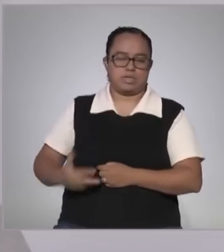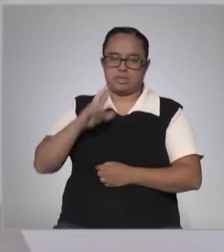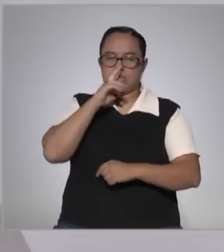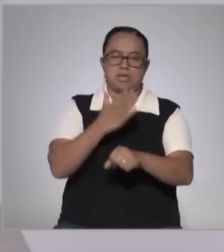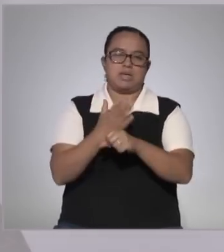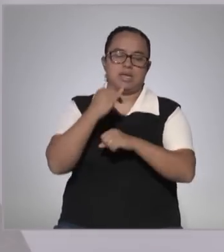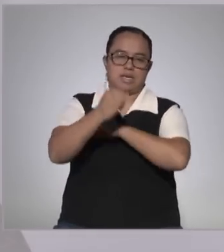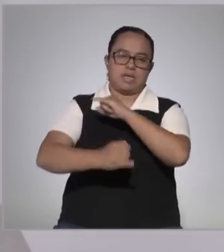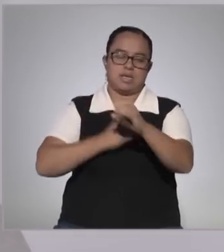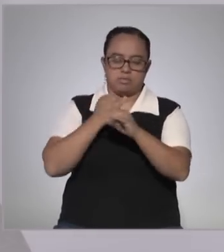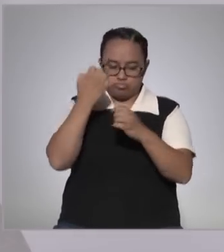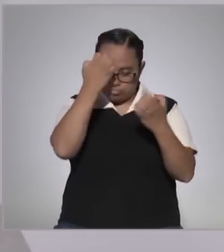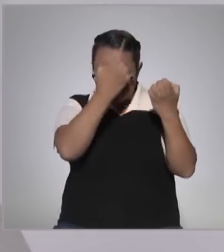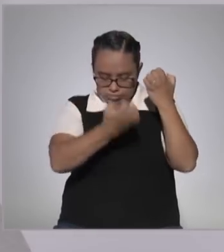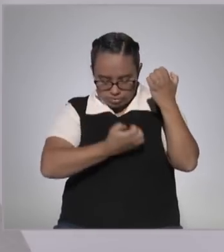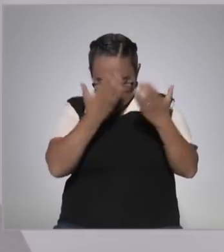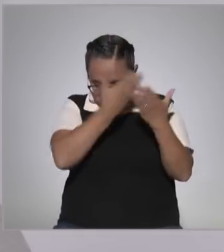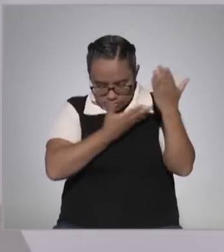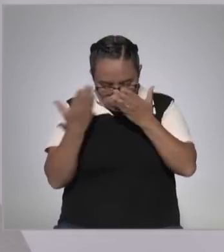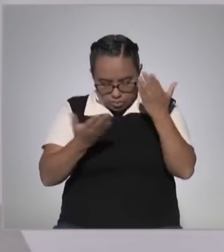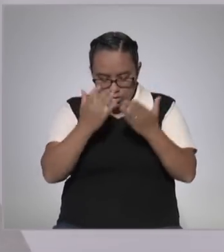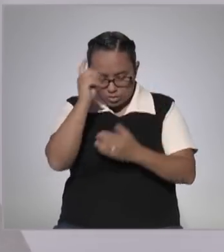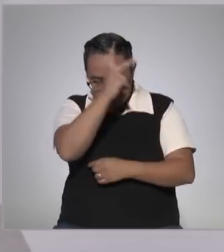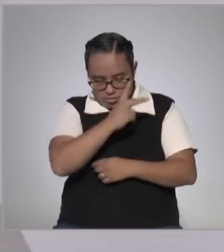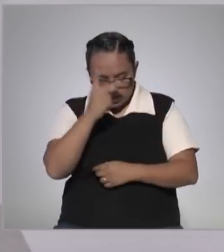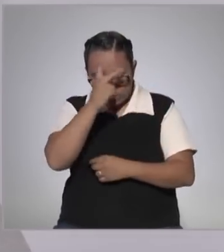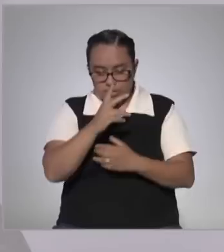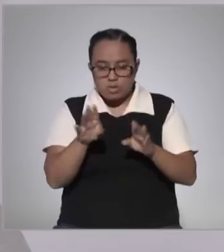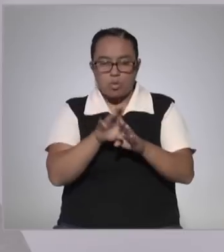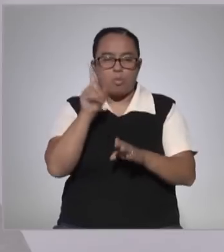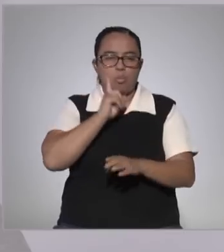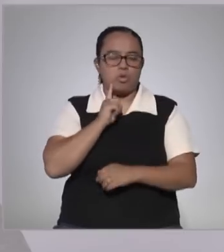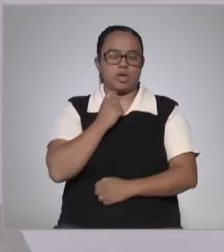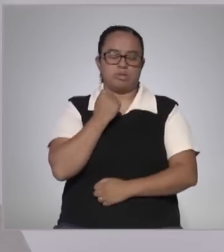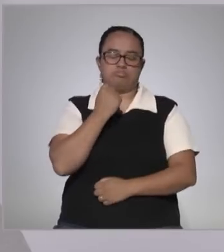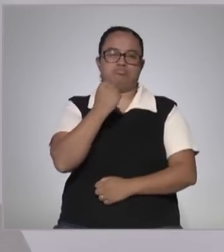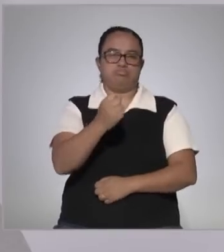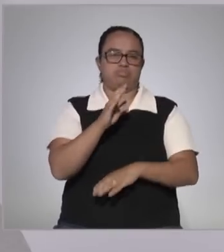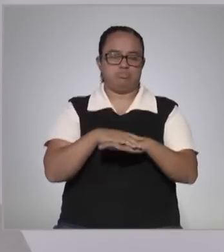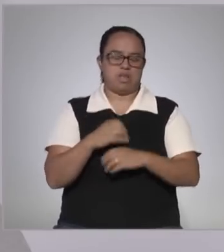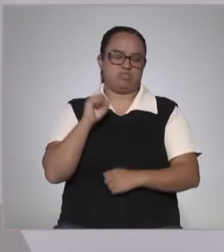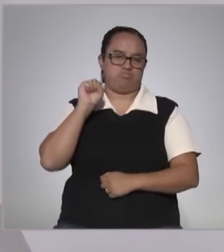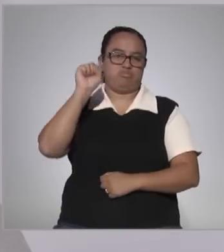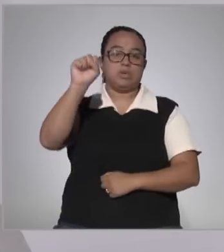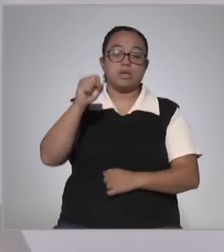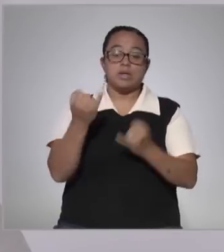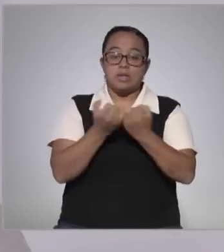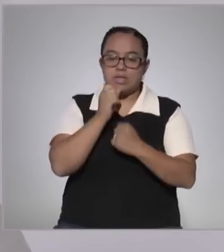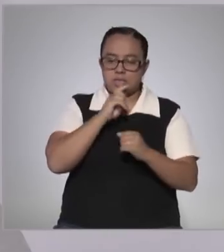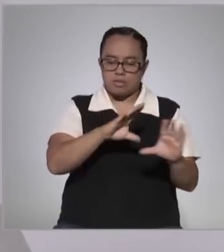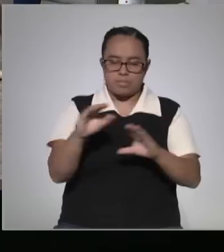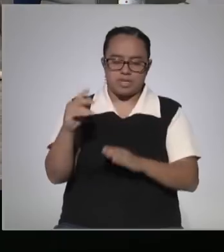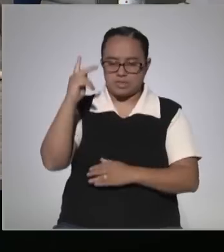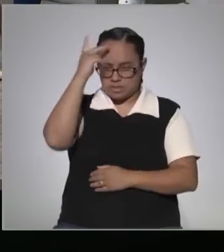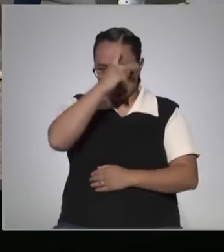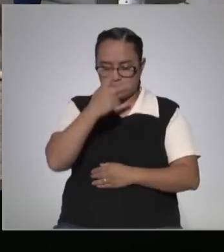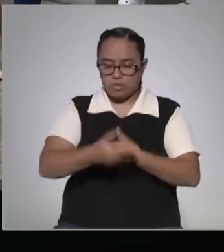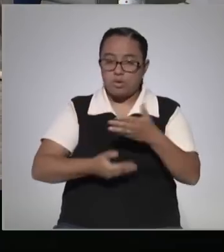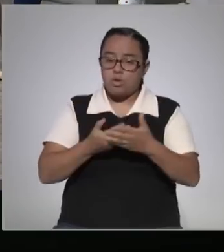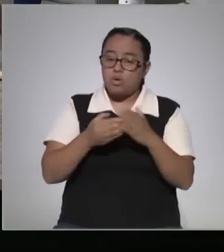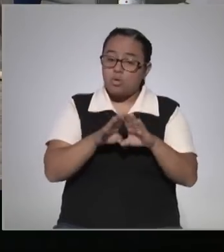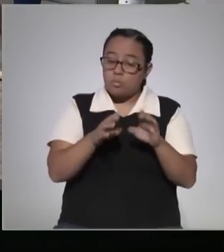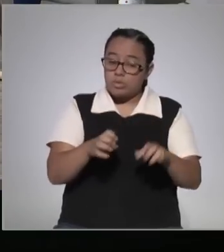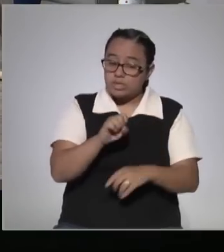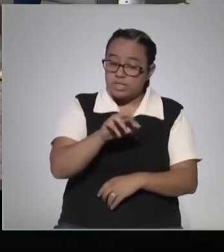Internacional de Estudios de Psicología, Psicoanálisis, Género y Feminismos AC y es directora de Capaci, Servicios de Psicología. Sara, ¿cómo